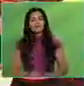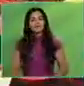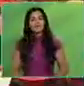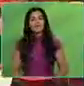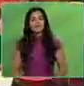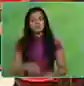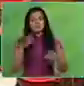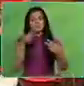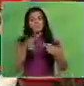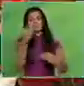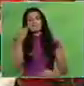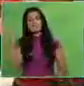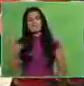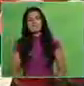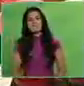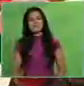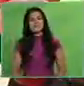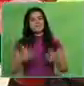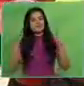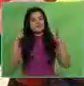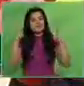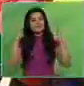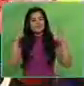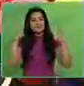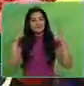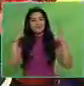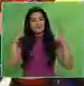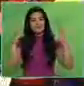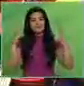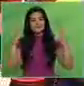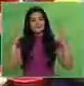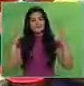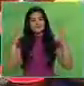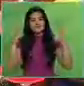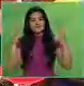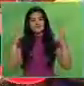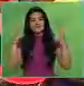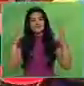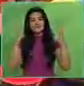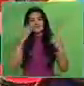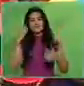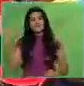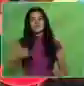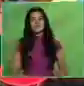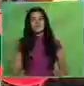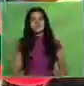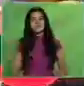allí. Muy bien, eso. Ah, no, para arriba.